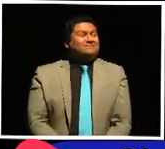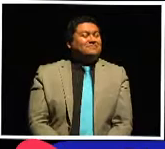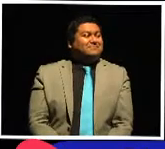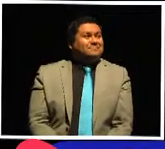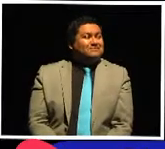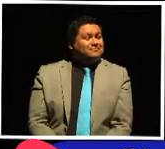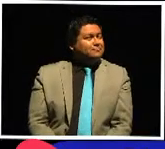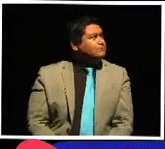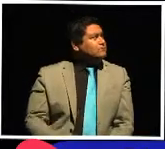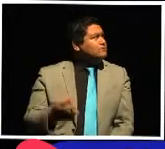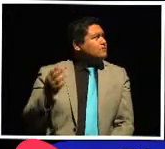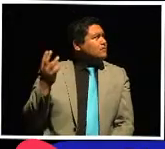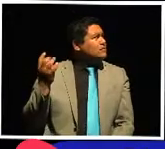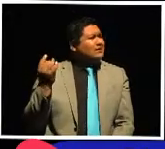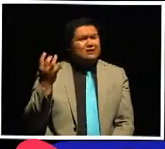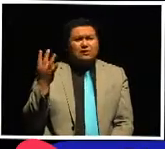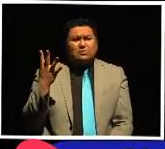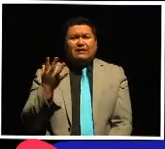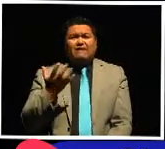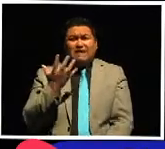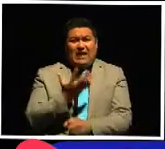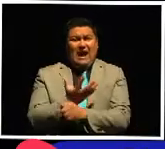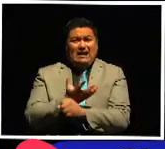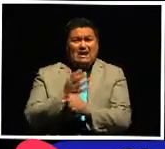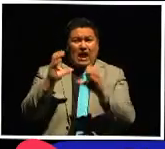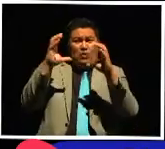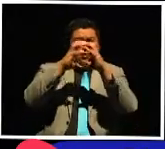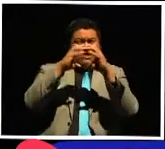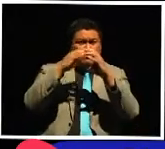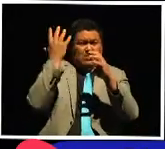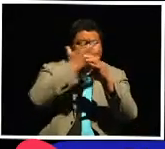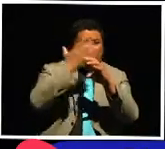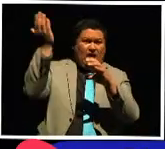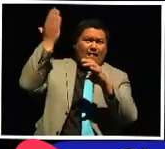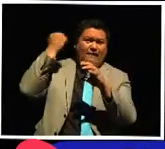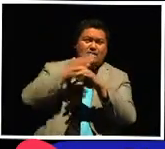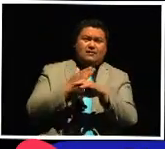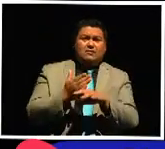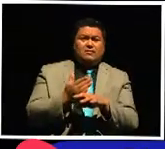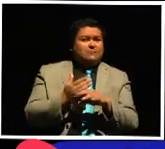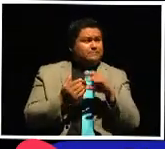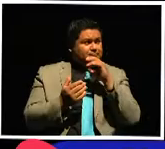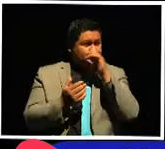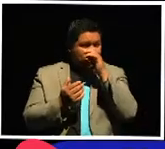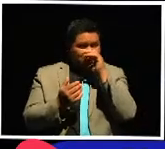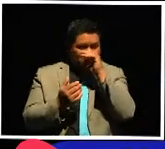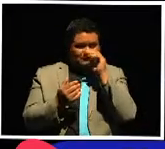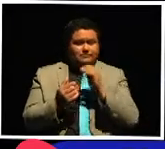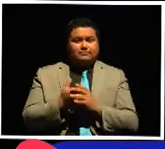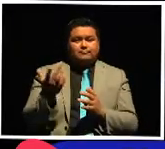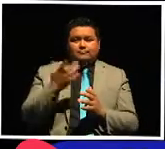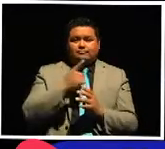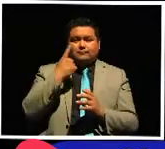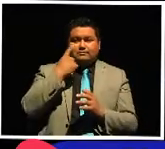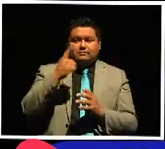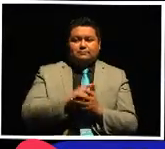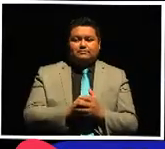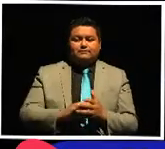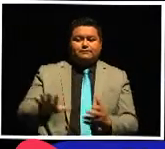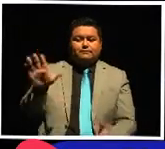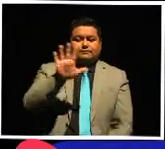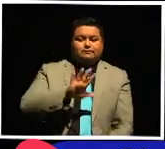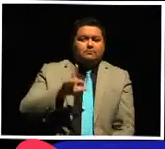¿Cómo supimos que hay agujeros negros antes? Tuvimos una teoría, no porque vimos el agujero